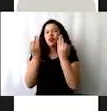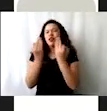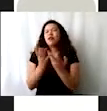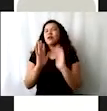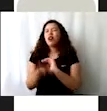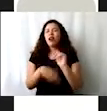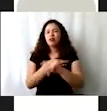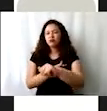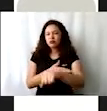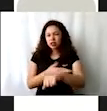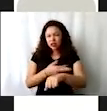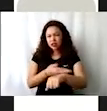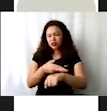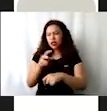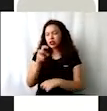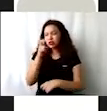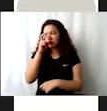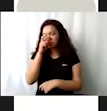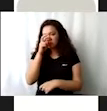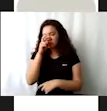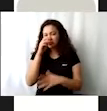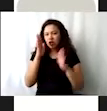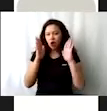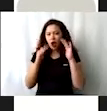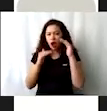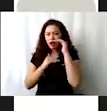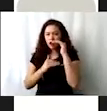un modelo acartonado, un modelo en donde